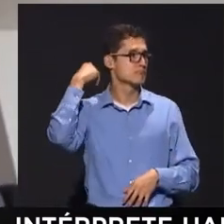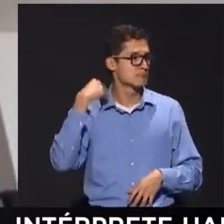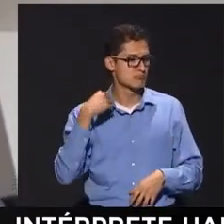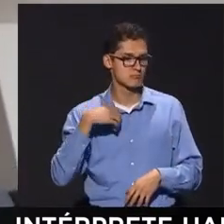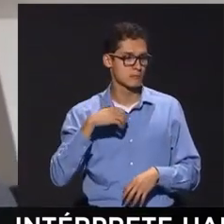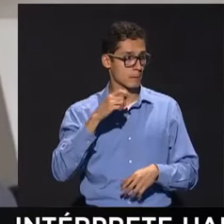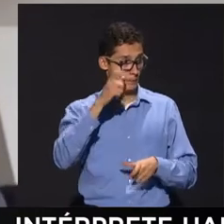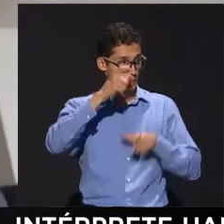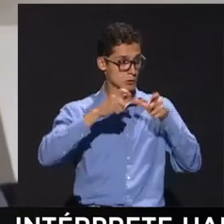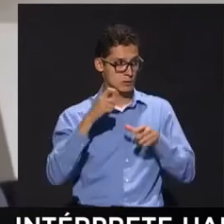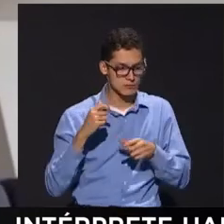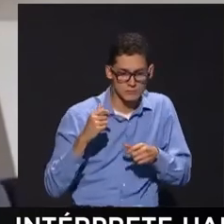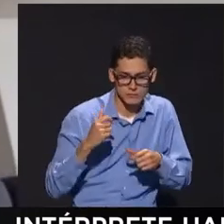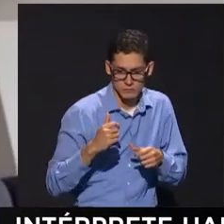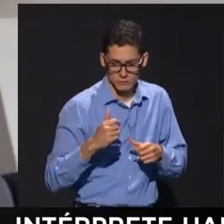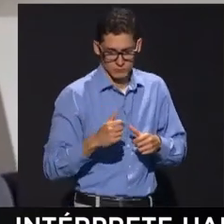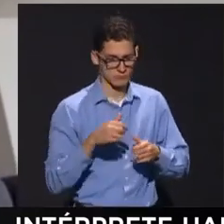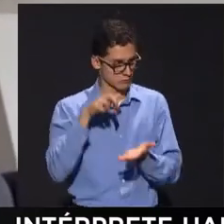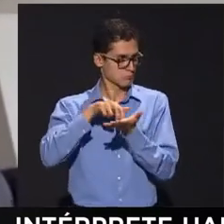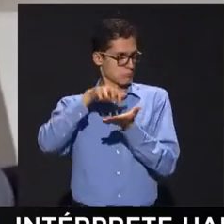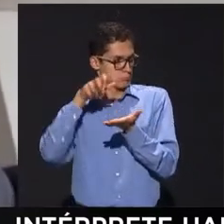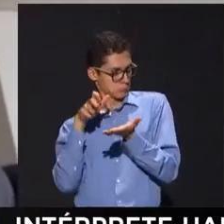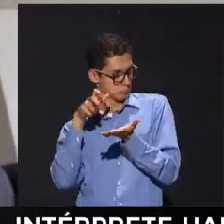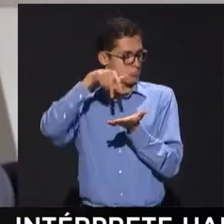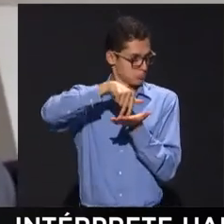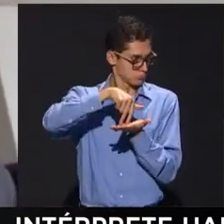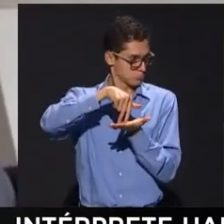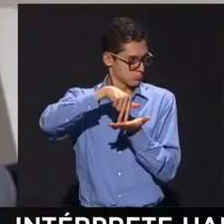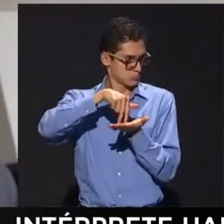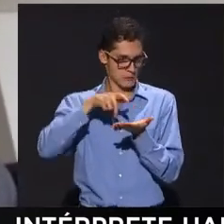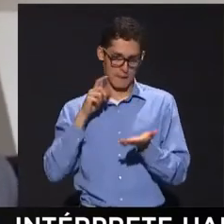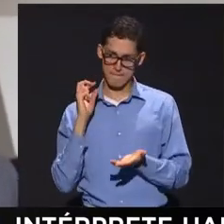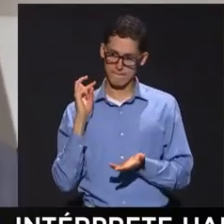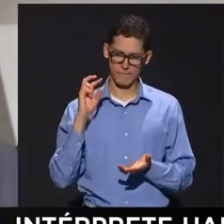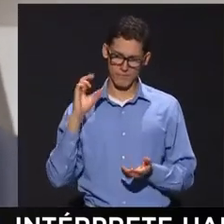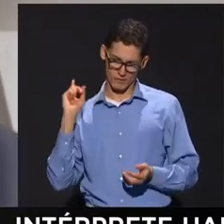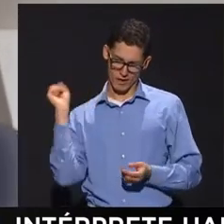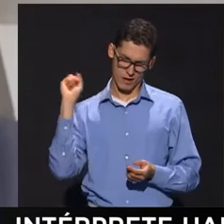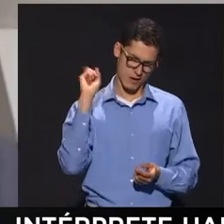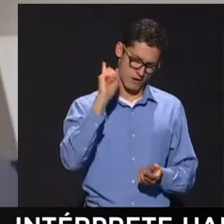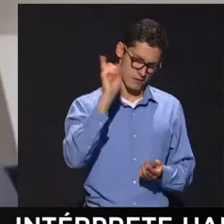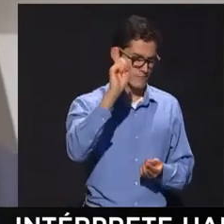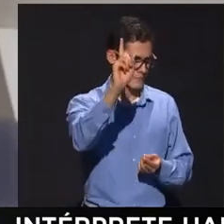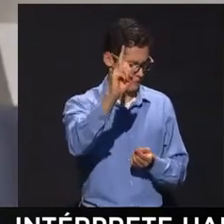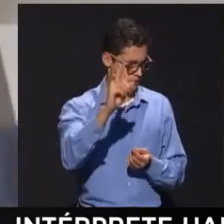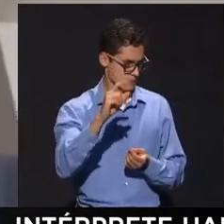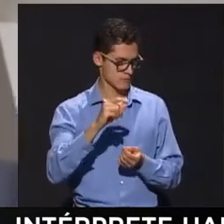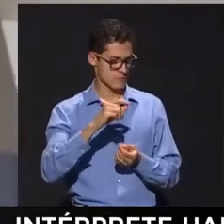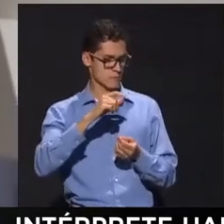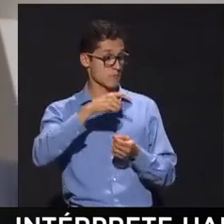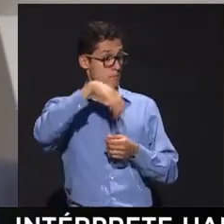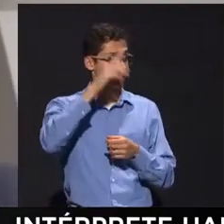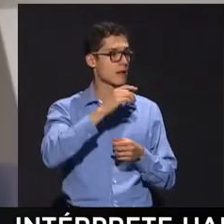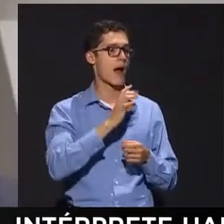juega muchísimo más que la palabra misma, que el